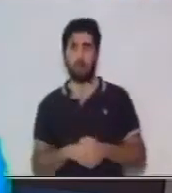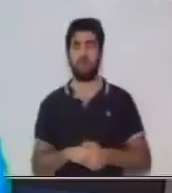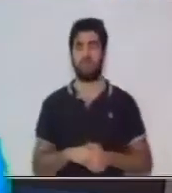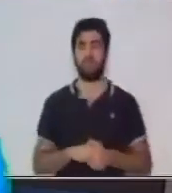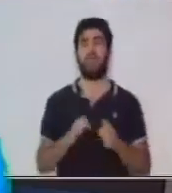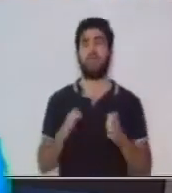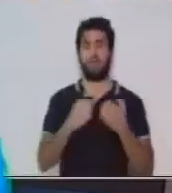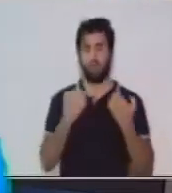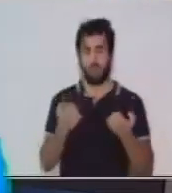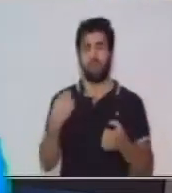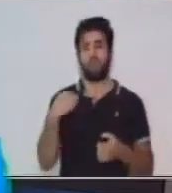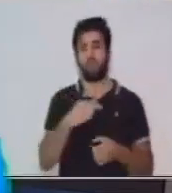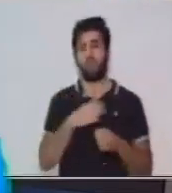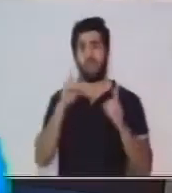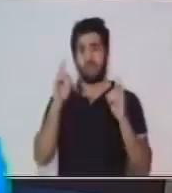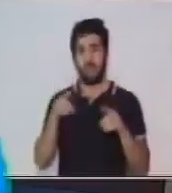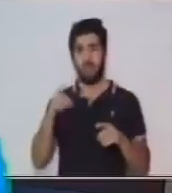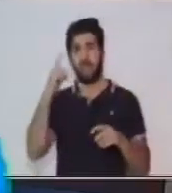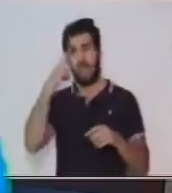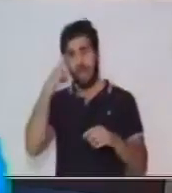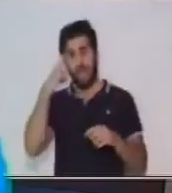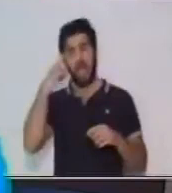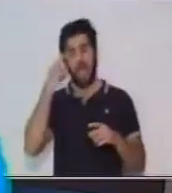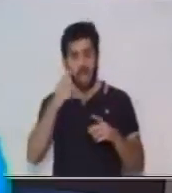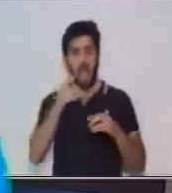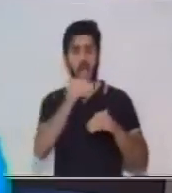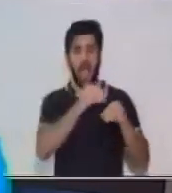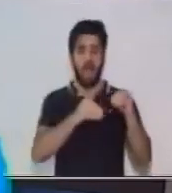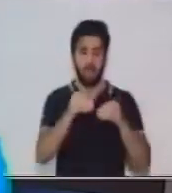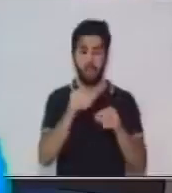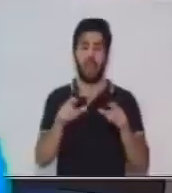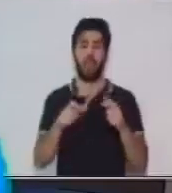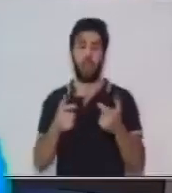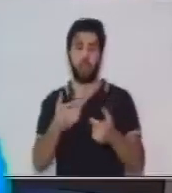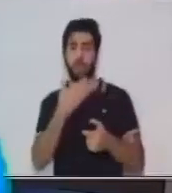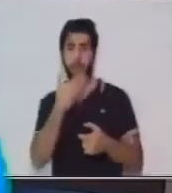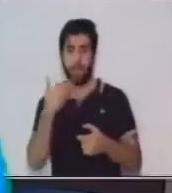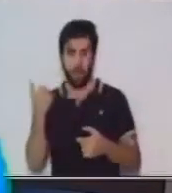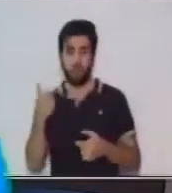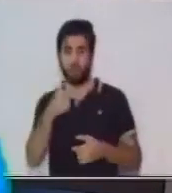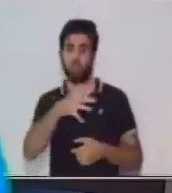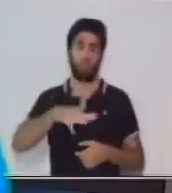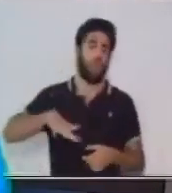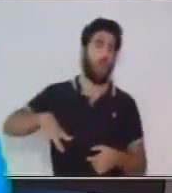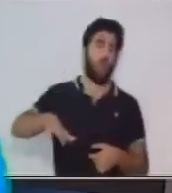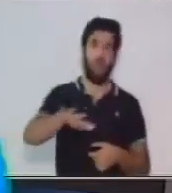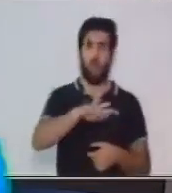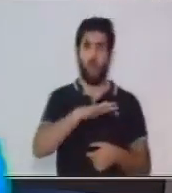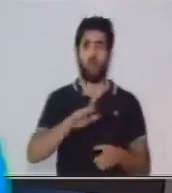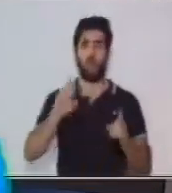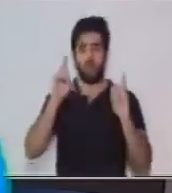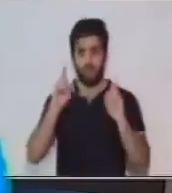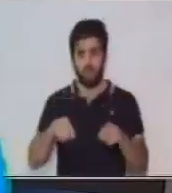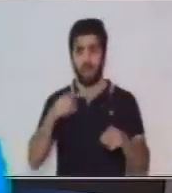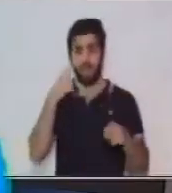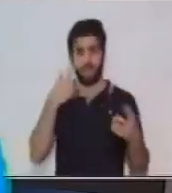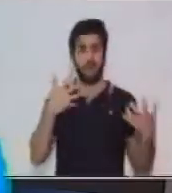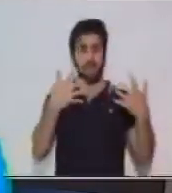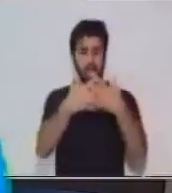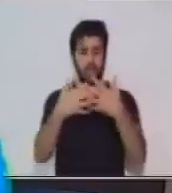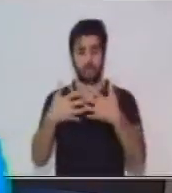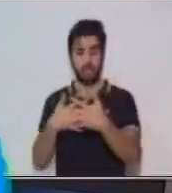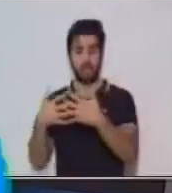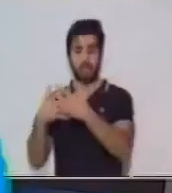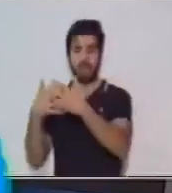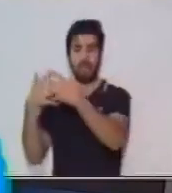que agregar algo más en el nudo o cambiar el desenlace. Entonces todo tiene que llevar esa secuencia,